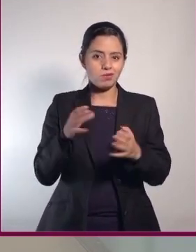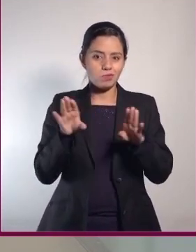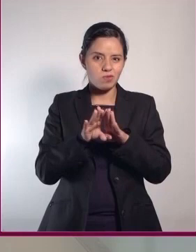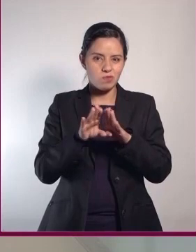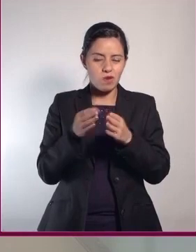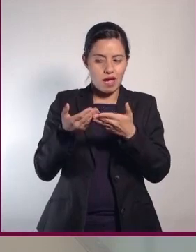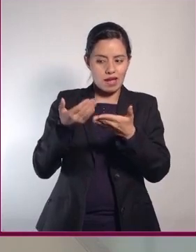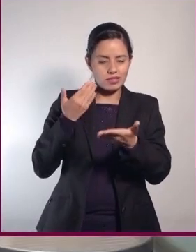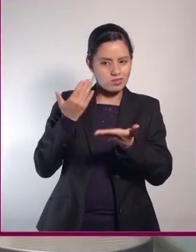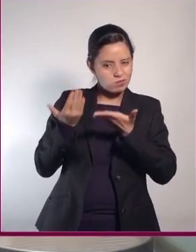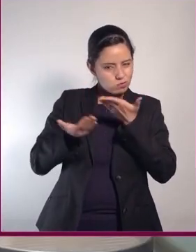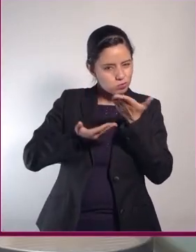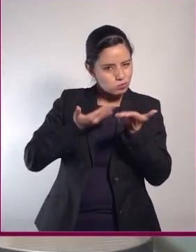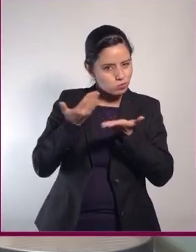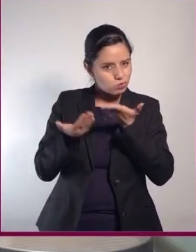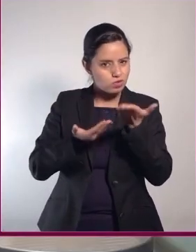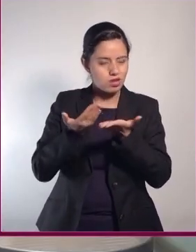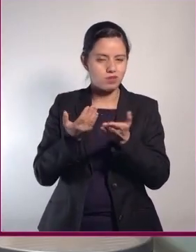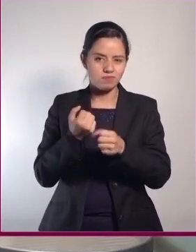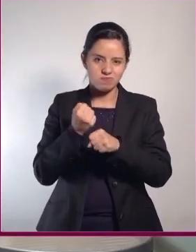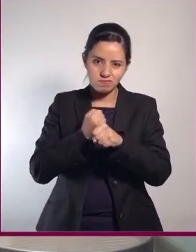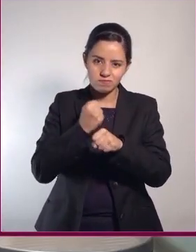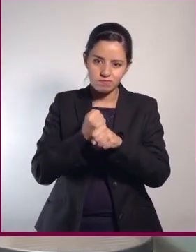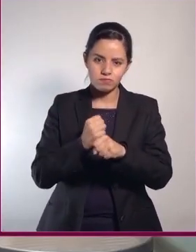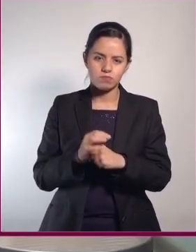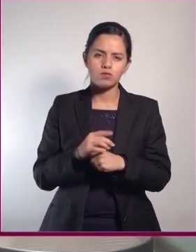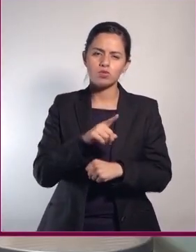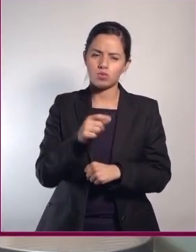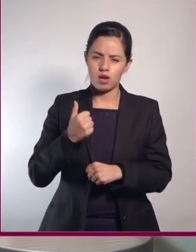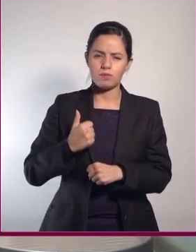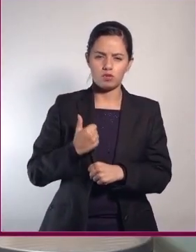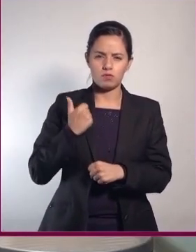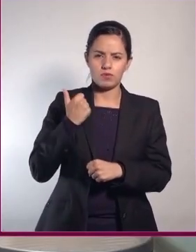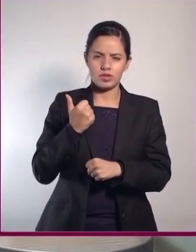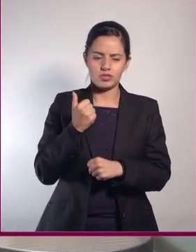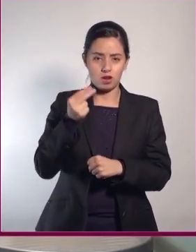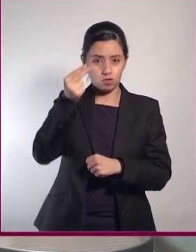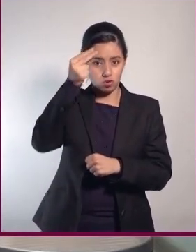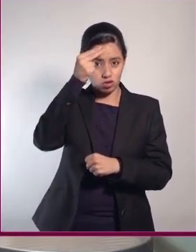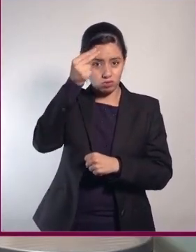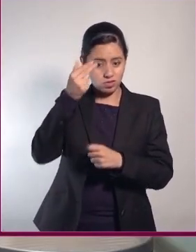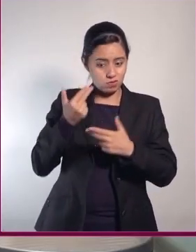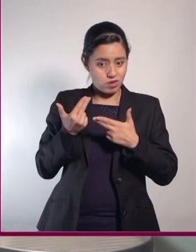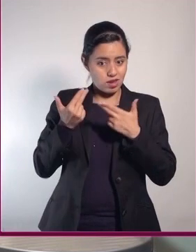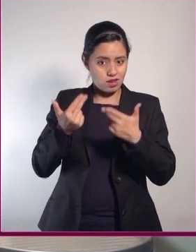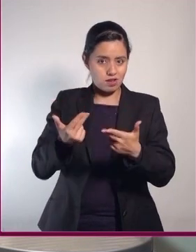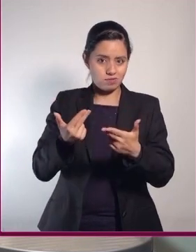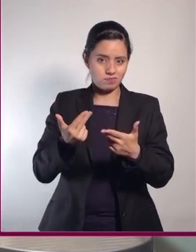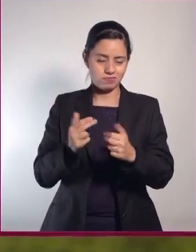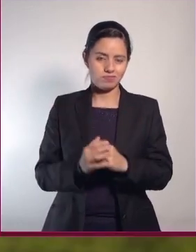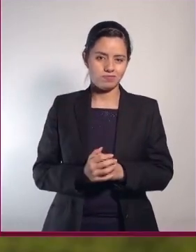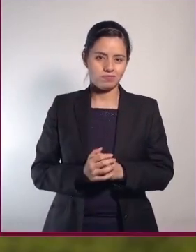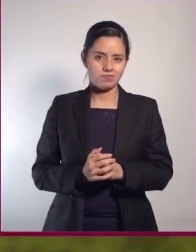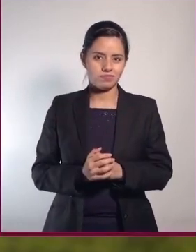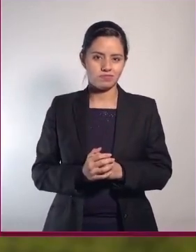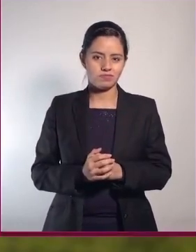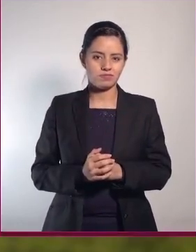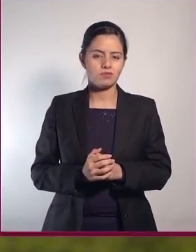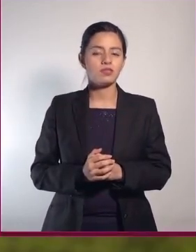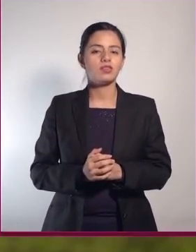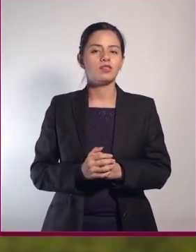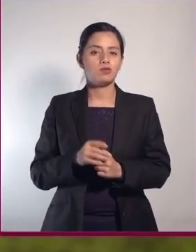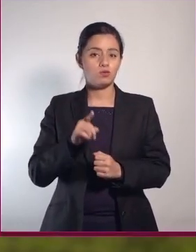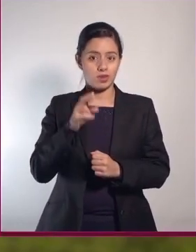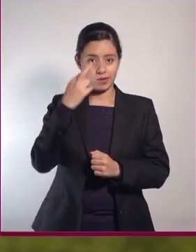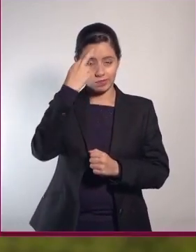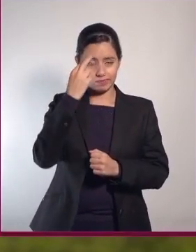tomó siglos. Aprovechemos el progreso en conocimiento que nos fue heredado. Hasta pronto. No olvides que